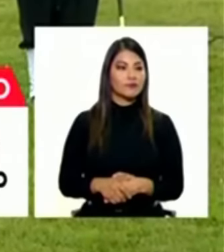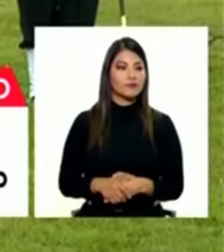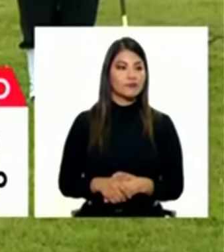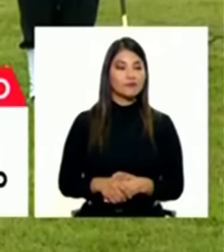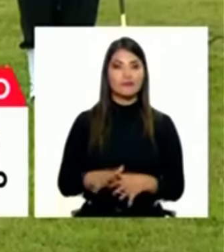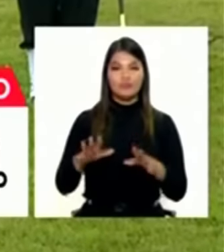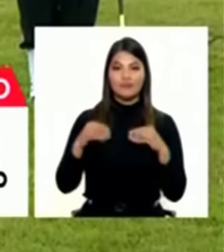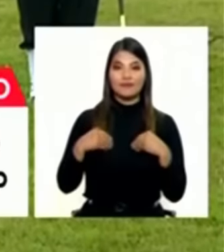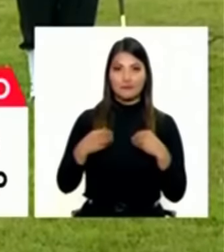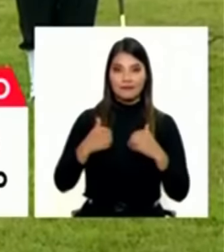Agrupamiento, descanso.